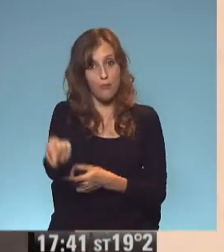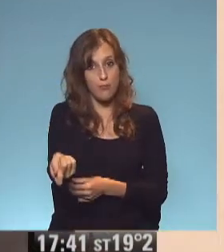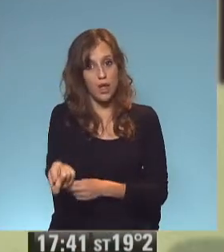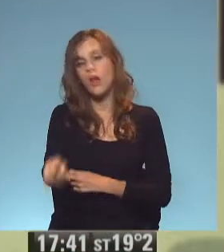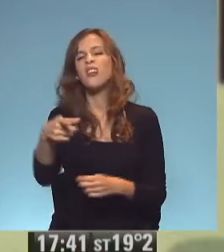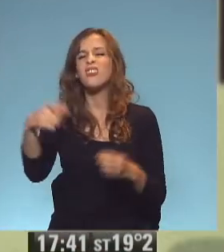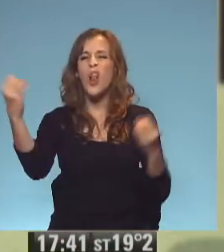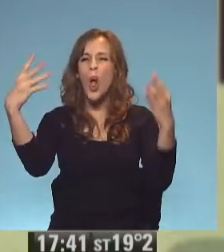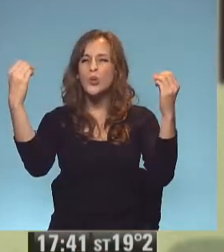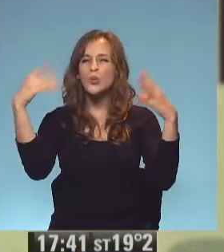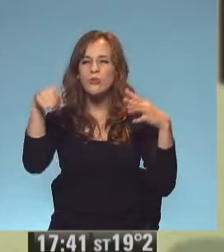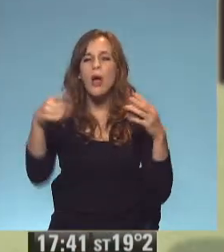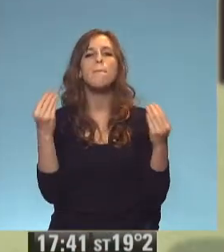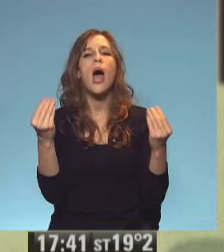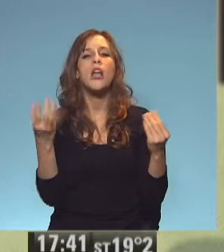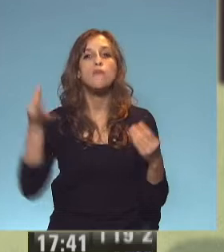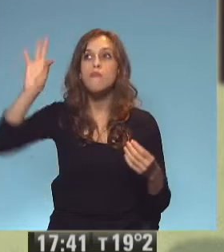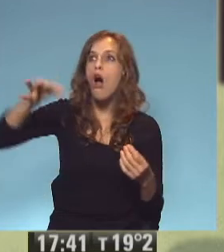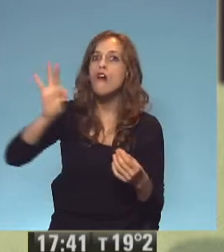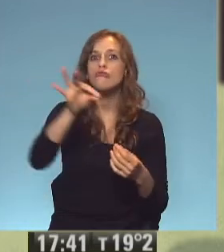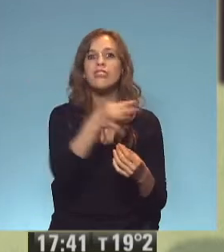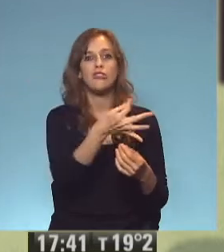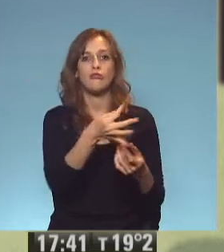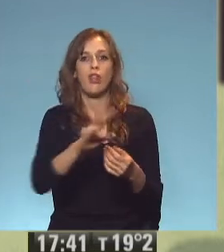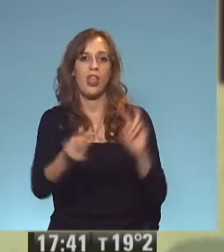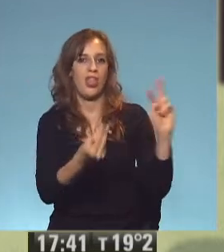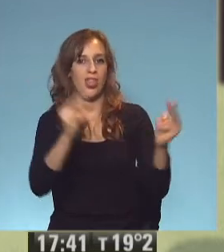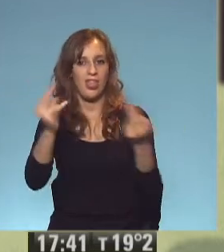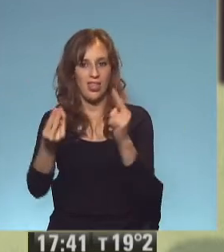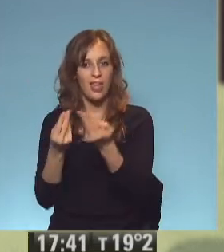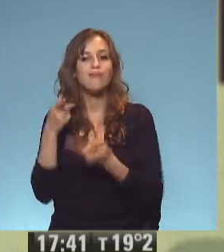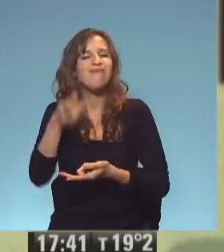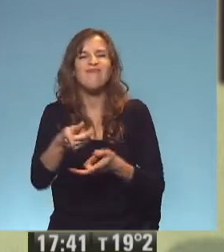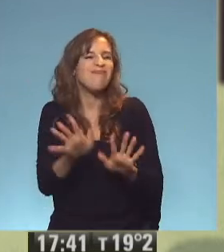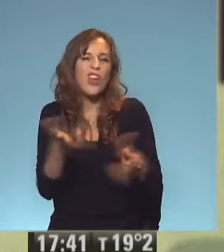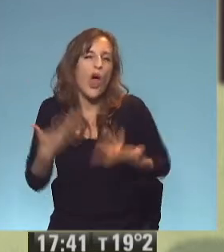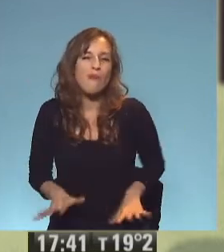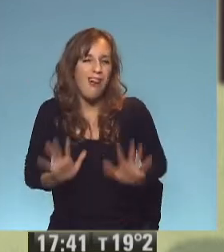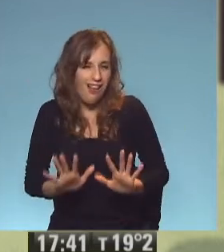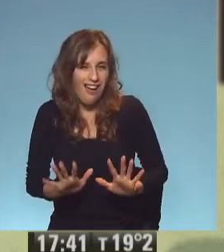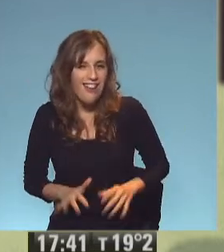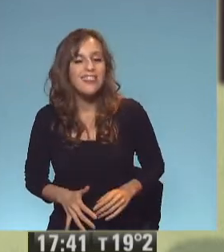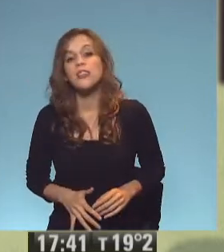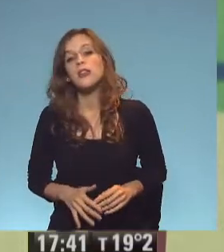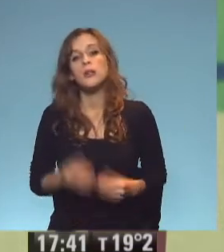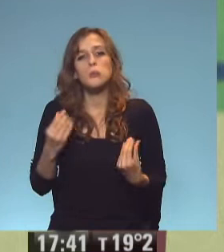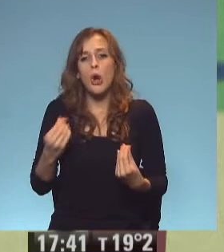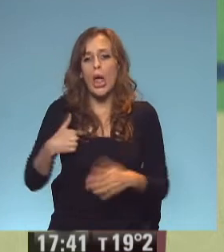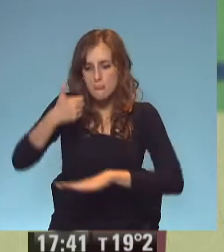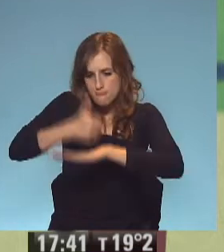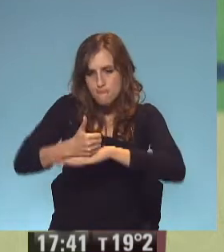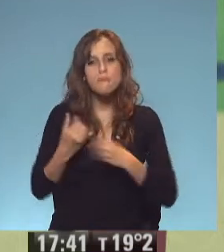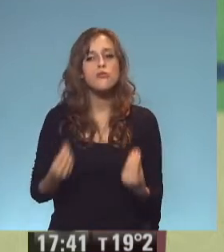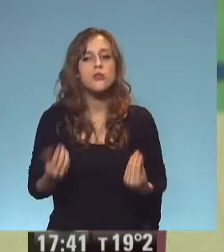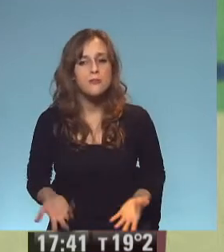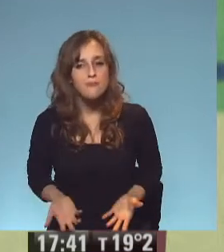lámparas? Son para matar mosquitos. Son muy comunes en el pueblo. Pero no entiendo por qué estamos acá. Mi